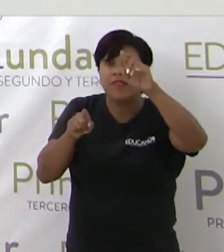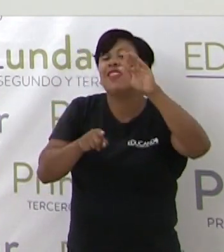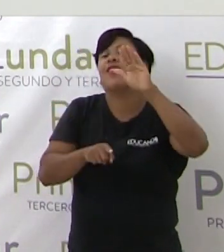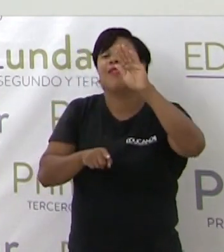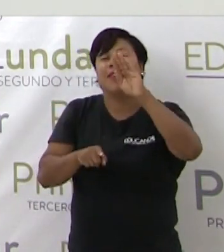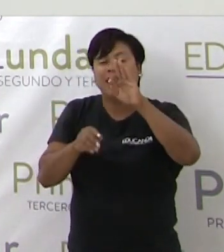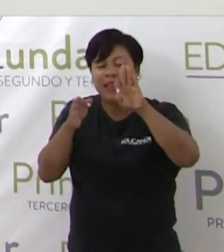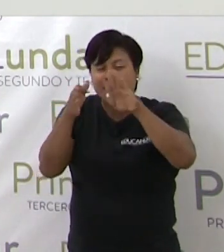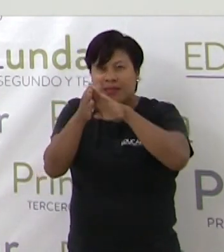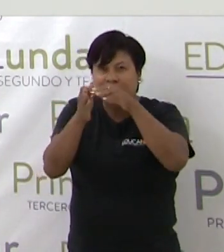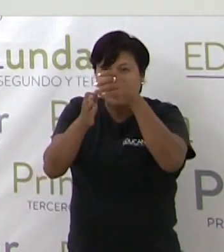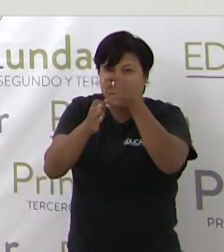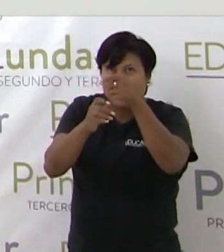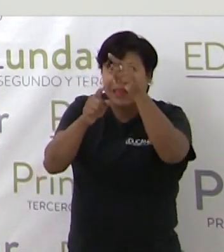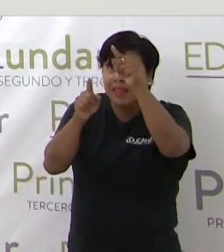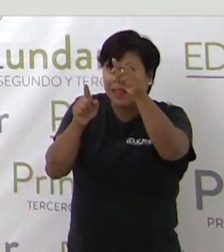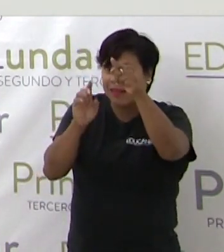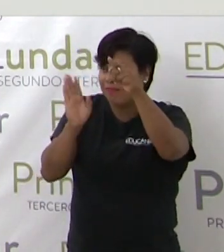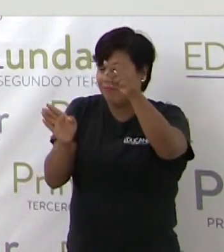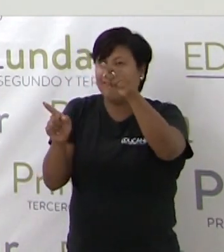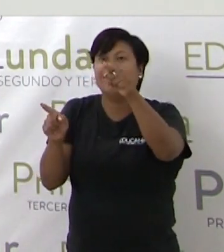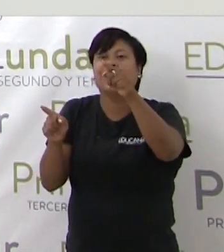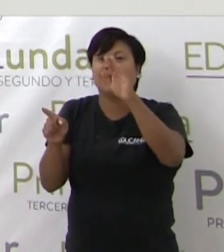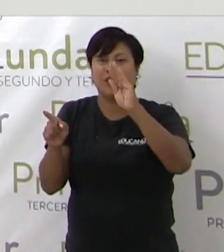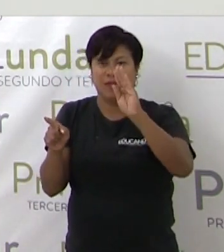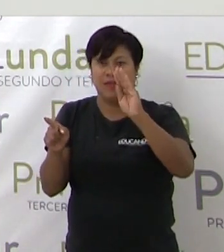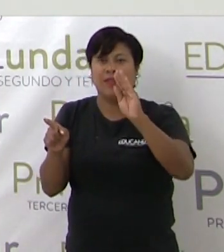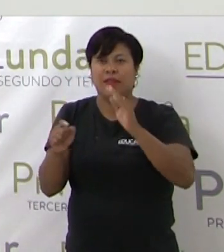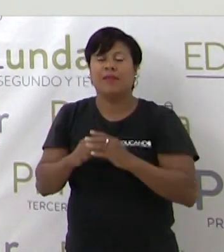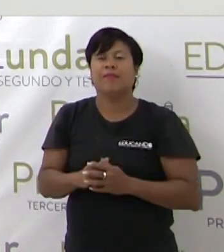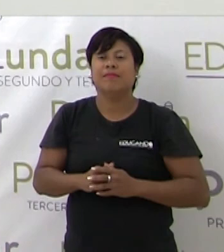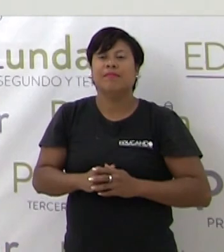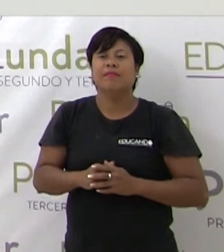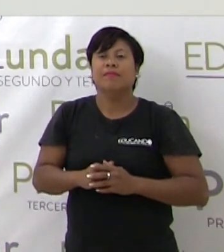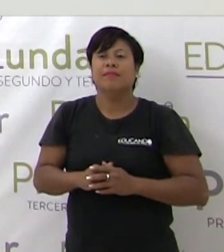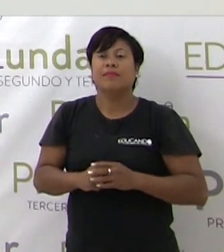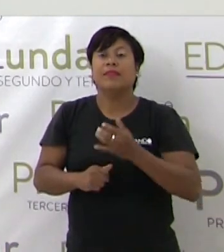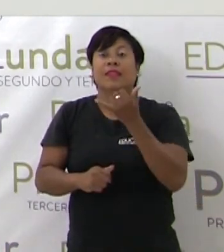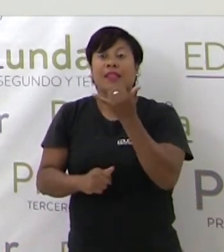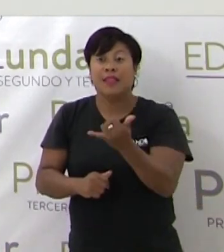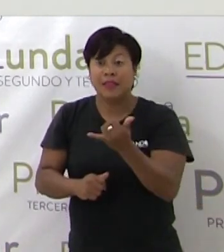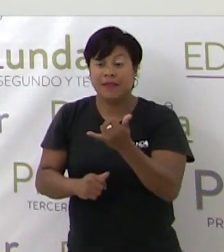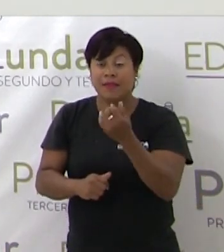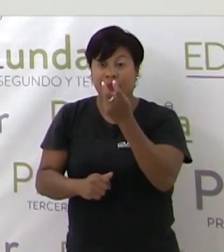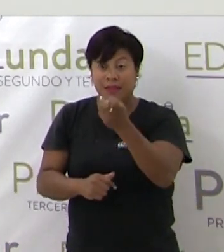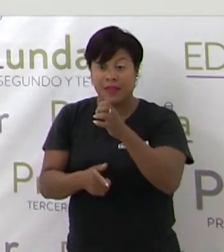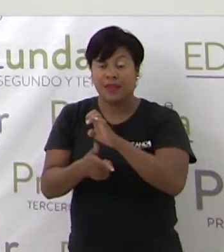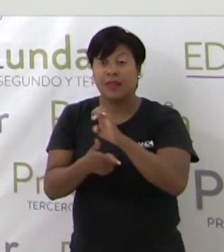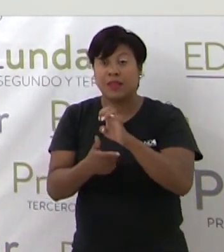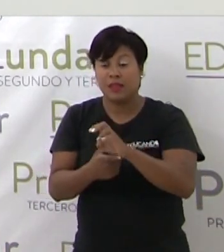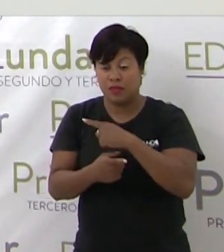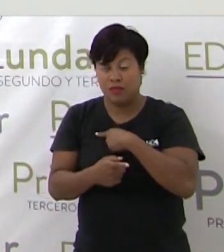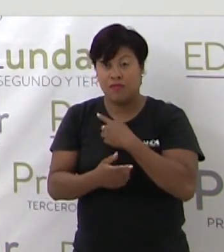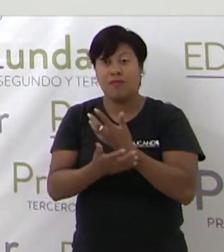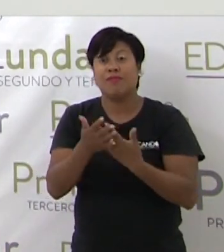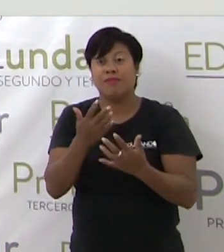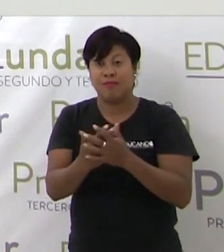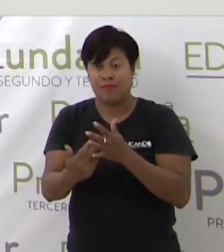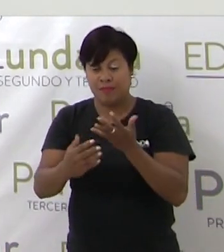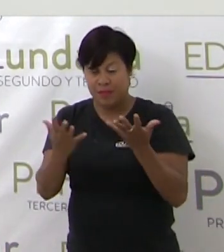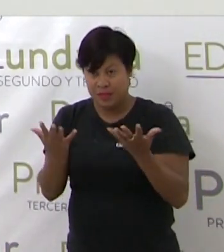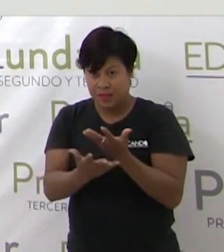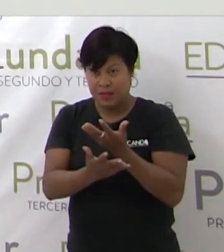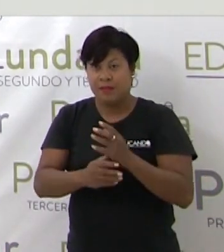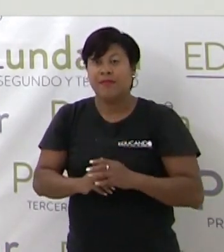muy cerca, ya lo pinté bien, ahí están los 90 grados, y entonces voy a trazar, ahora